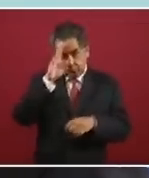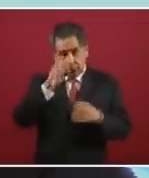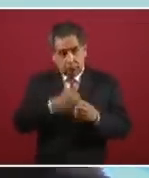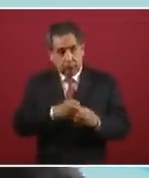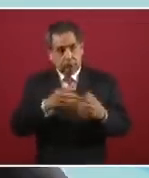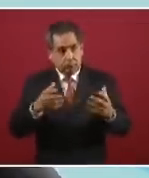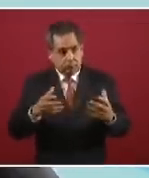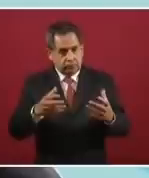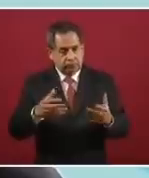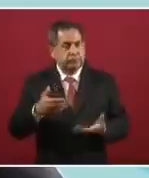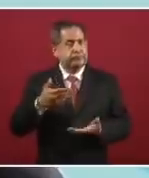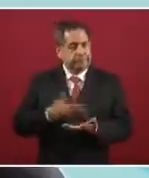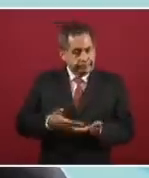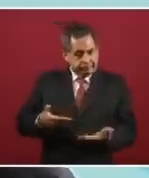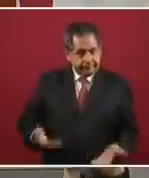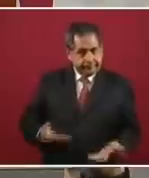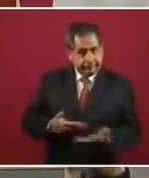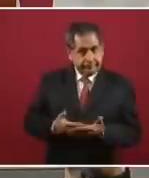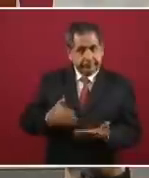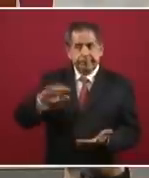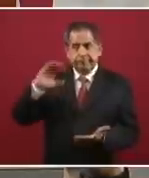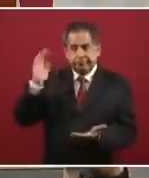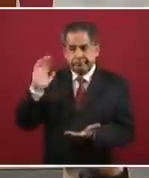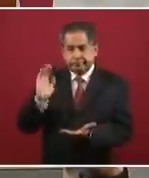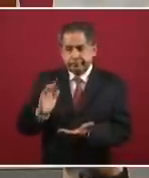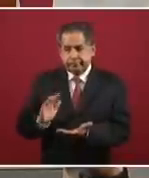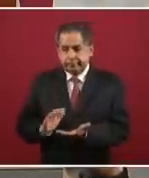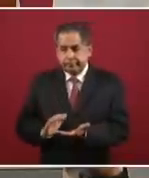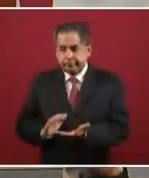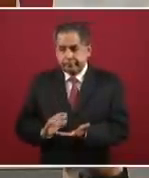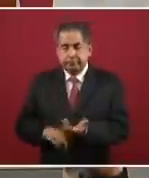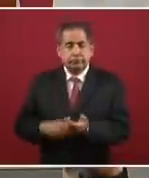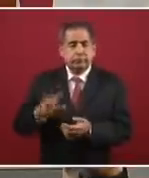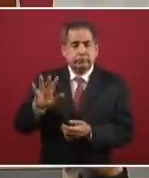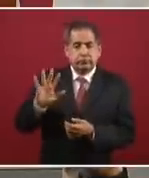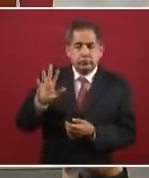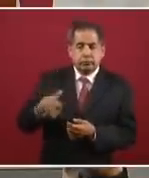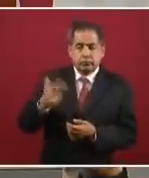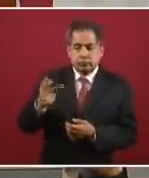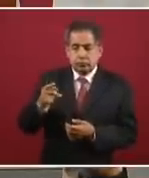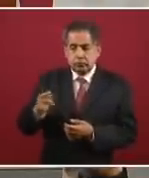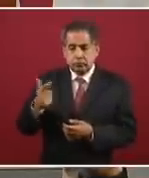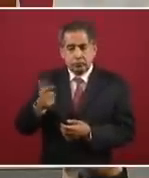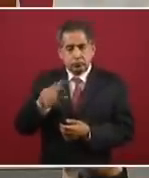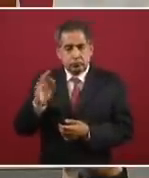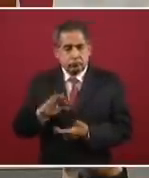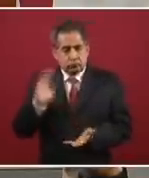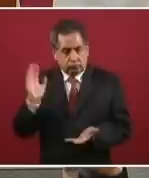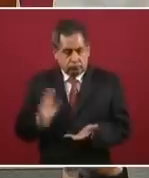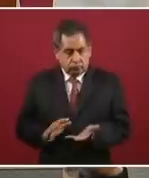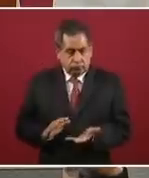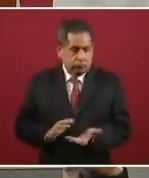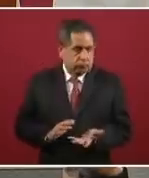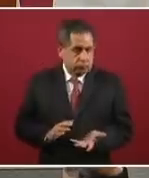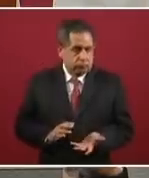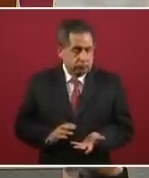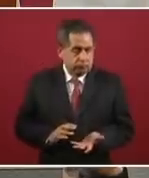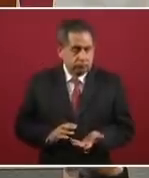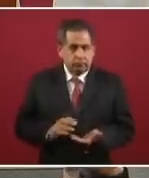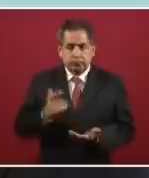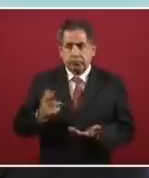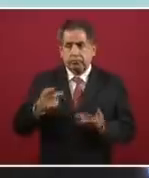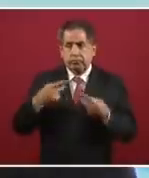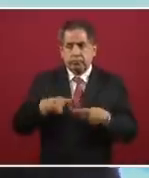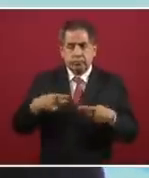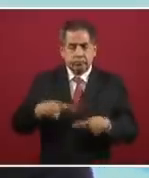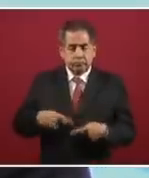Y ahora estamos en un punto en donde ha habido una reducción del 58.7%, y en el caso de